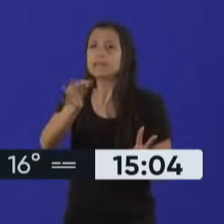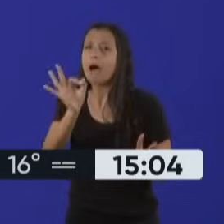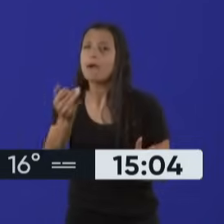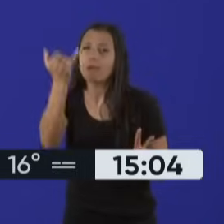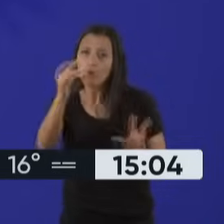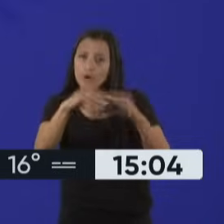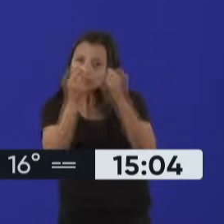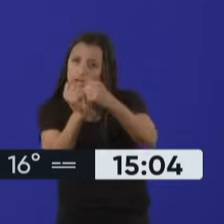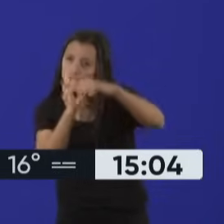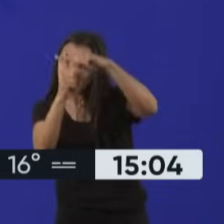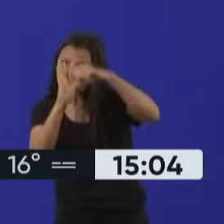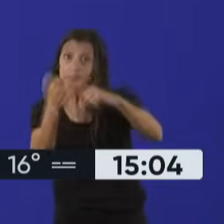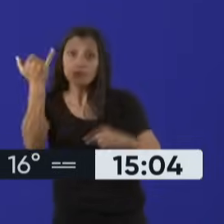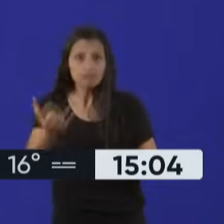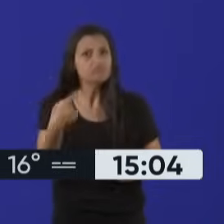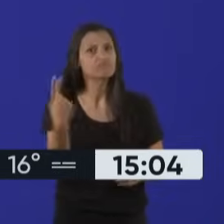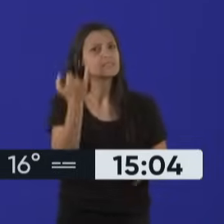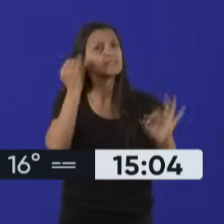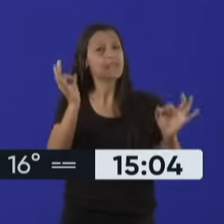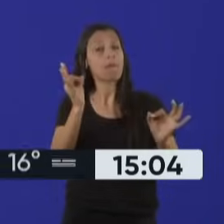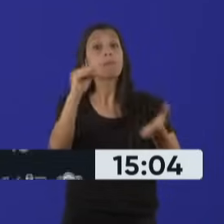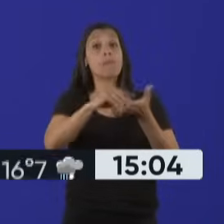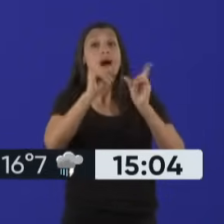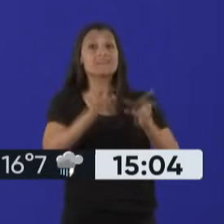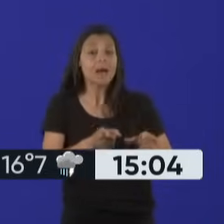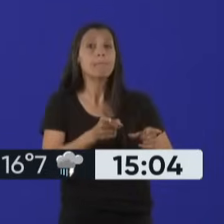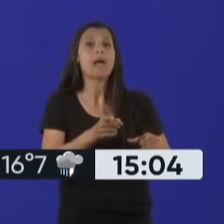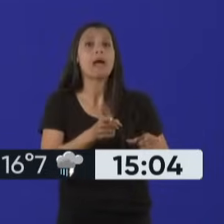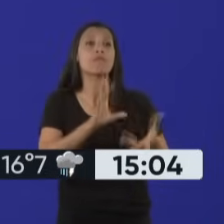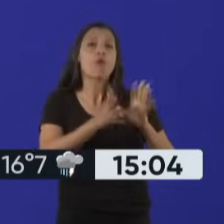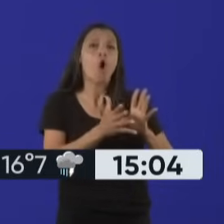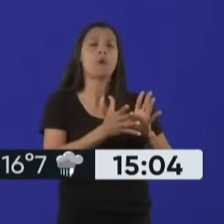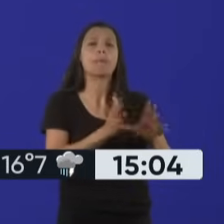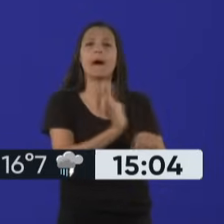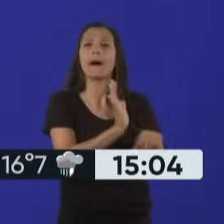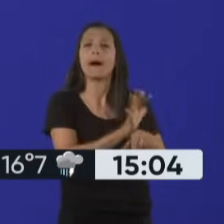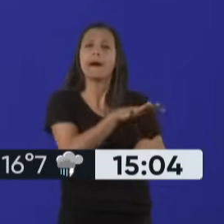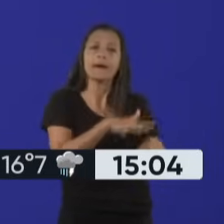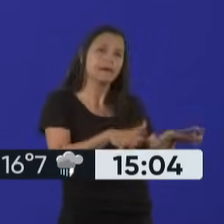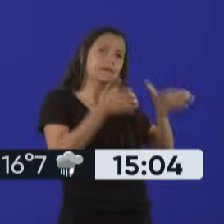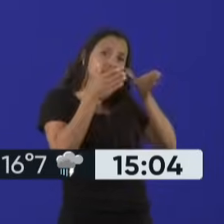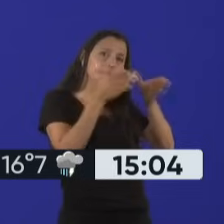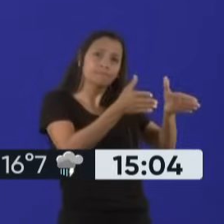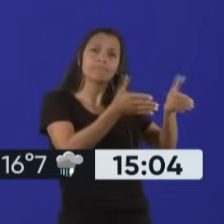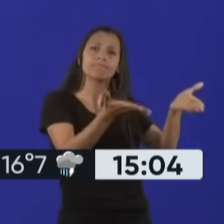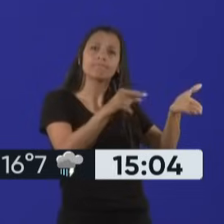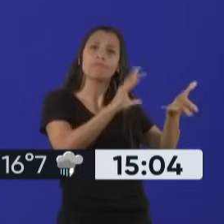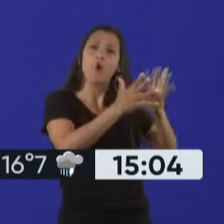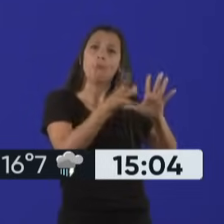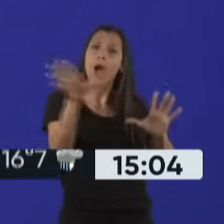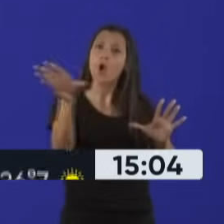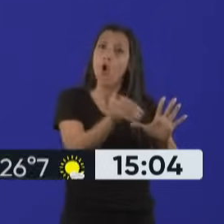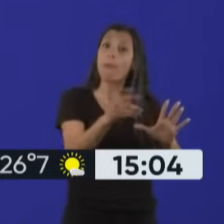funcionando, también fue validado en el plano empírico y hoy es un modelo a copiar en